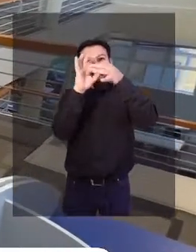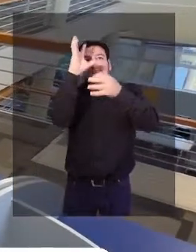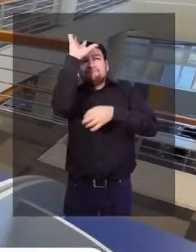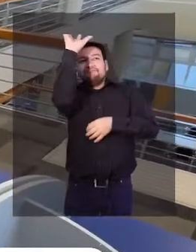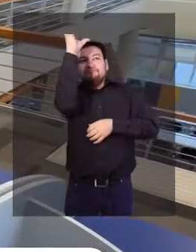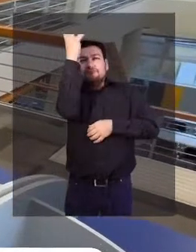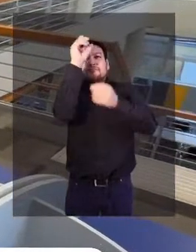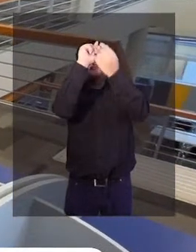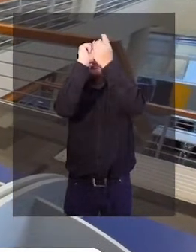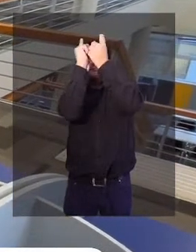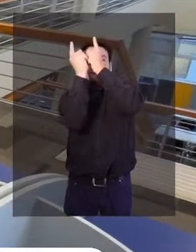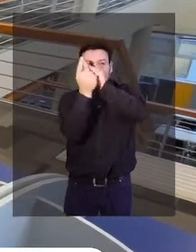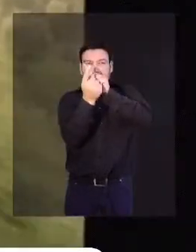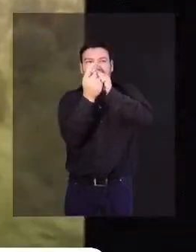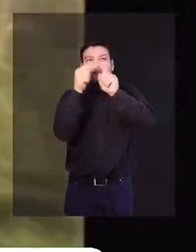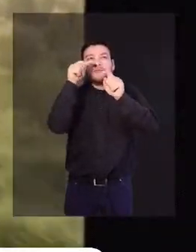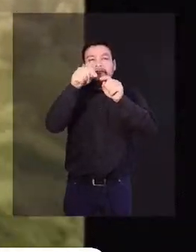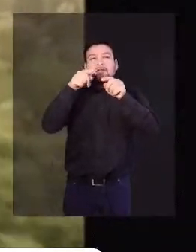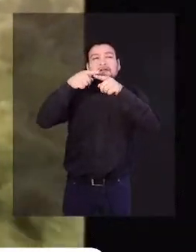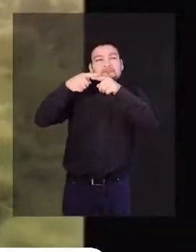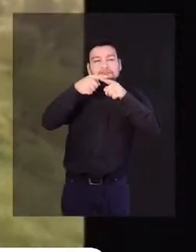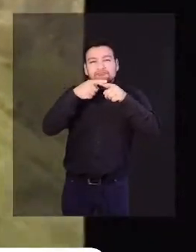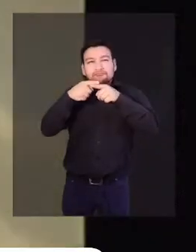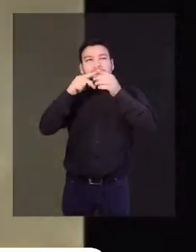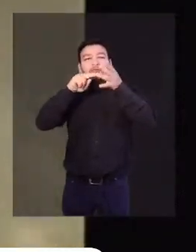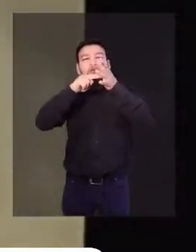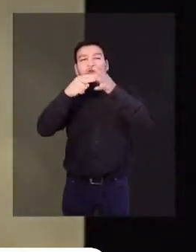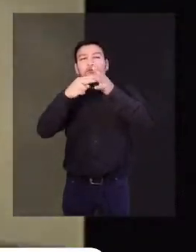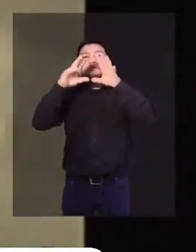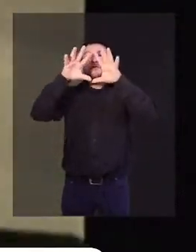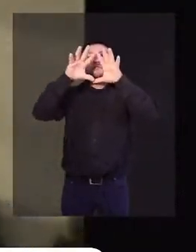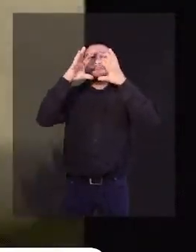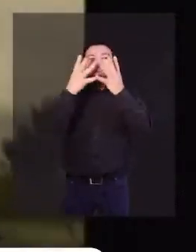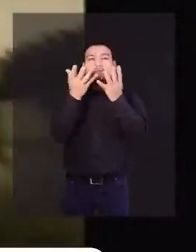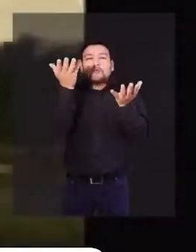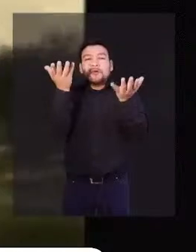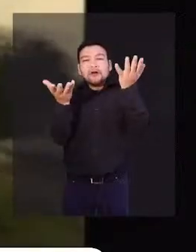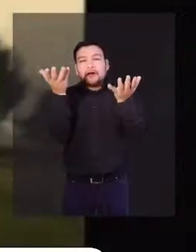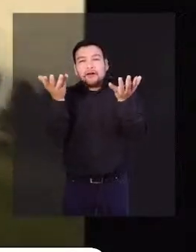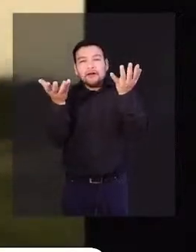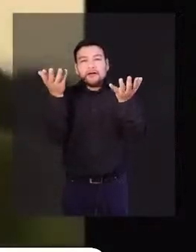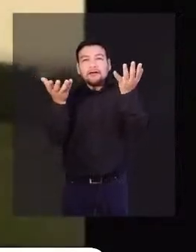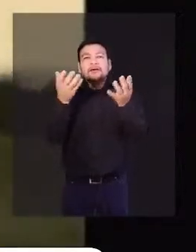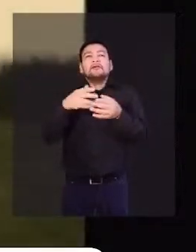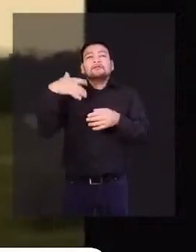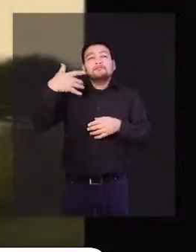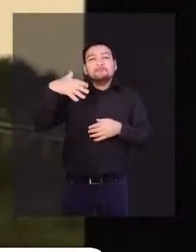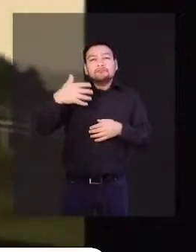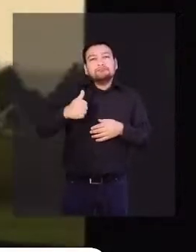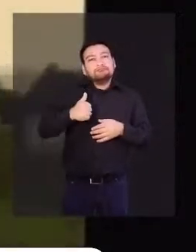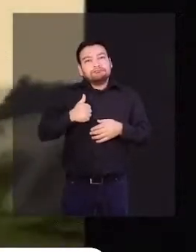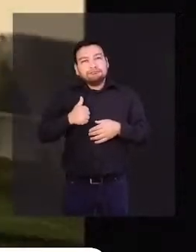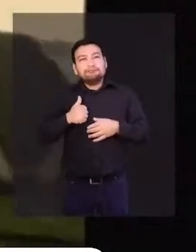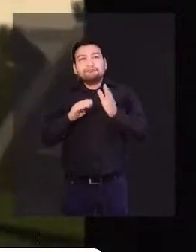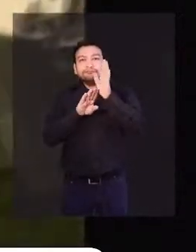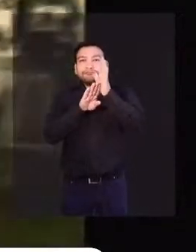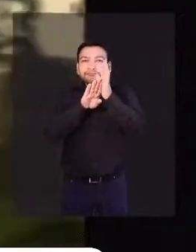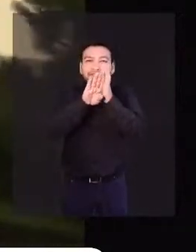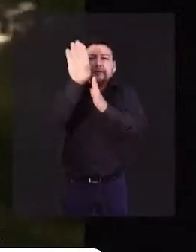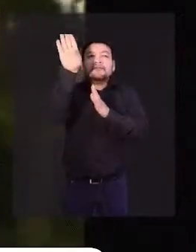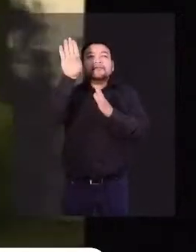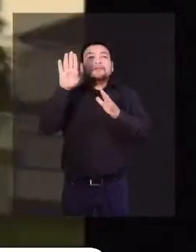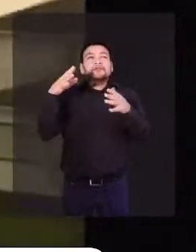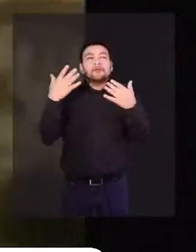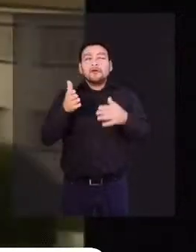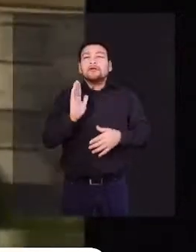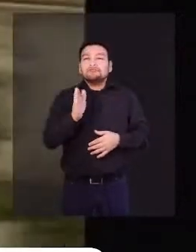exponencial. Nuestra historia se remonta a 1989, cuando la Universidad Austral de Chile abrió sus